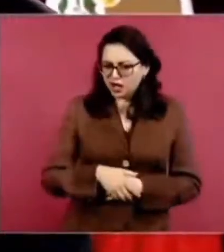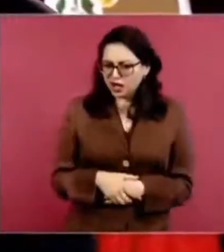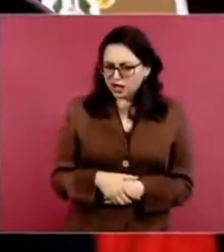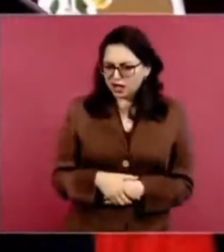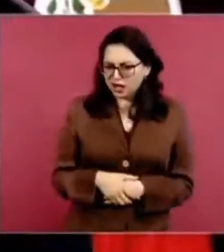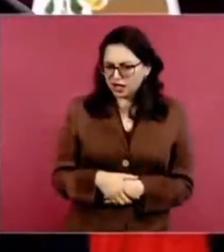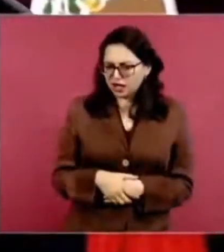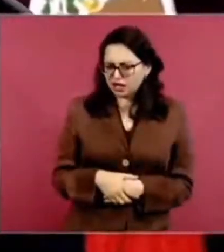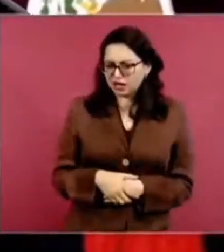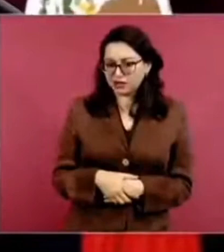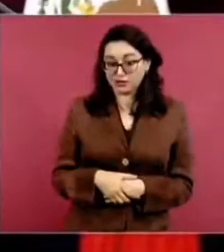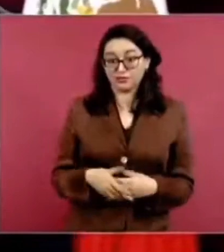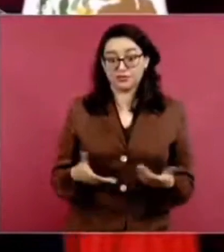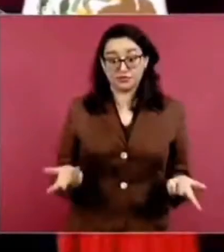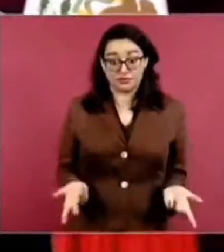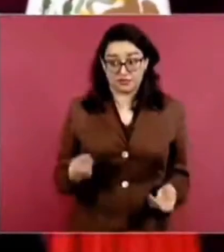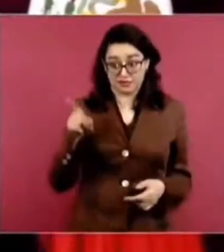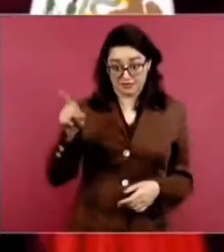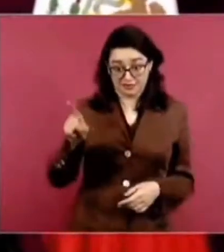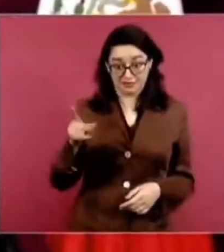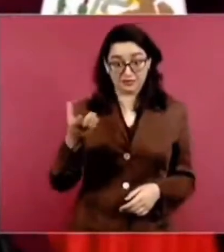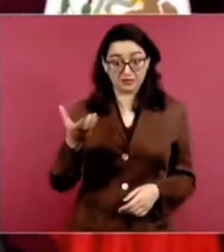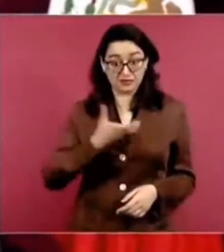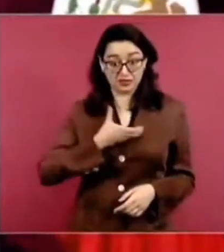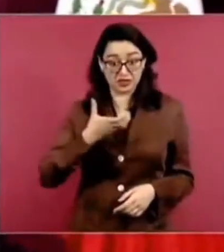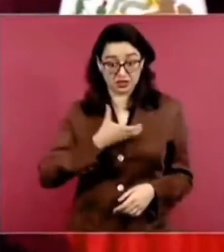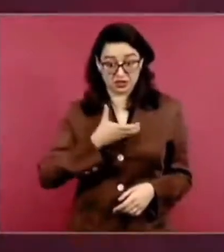habían muchísimos en el Zócalo.